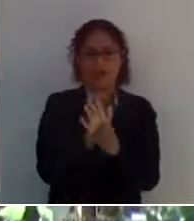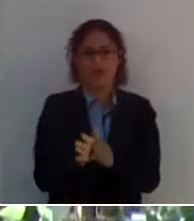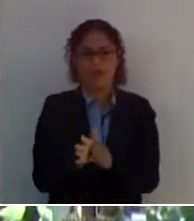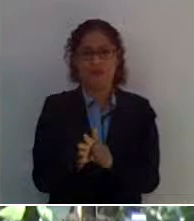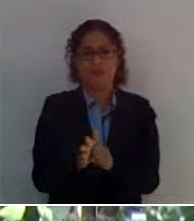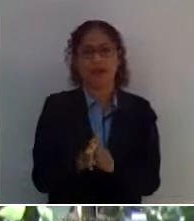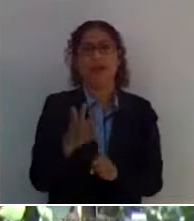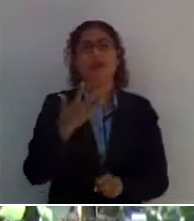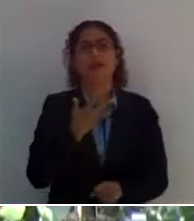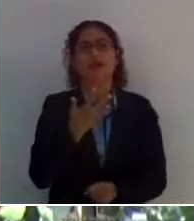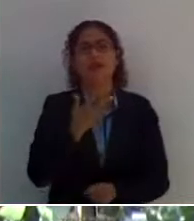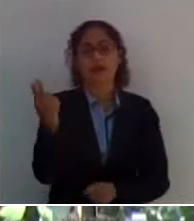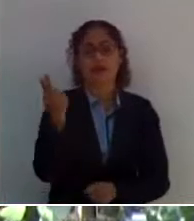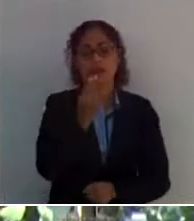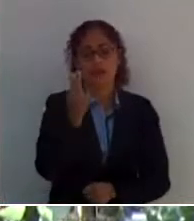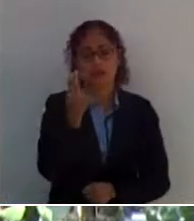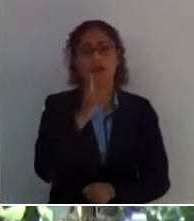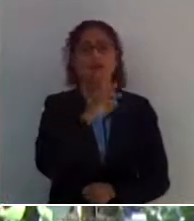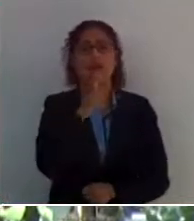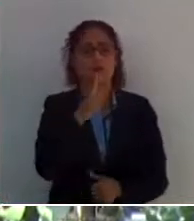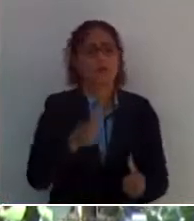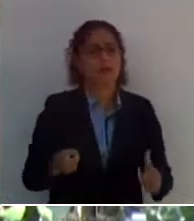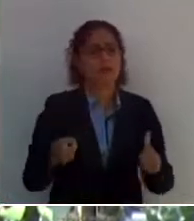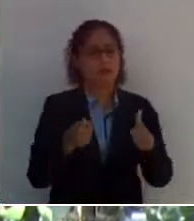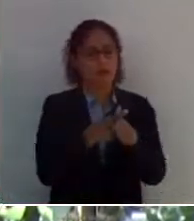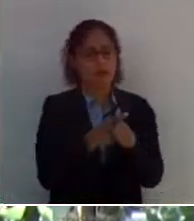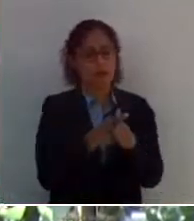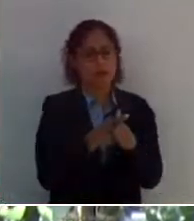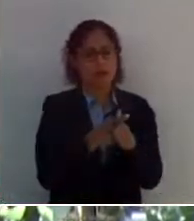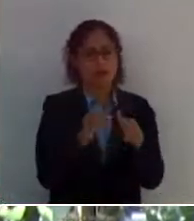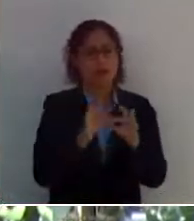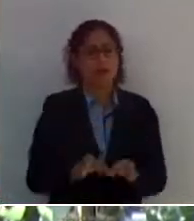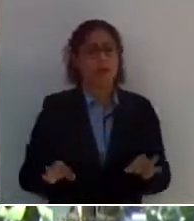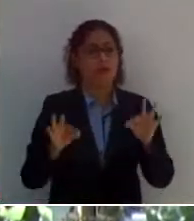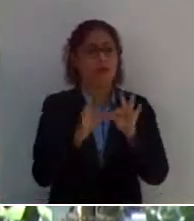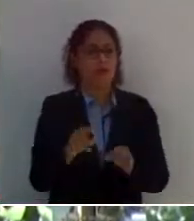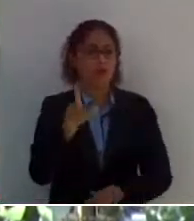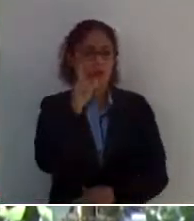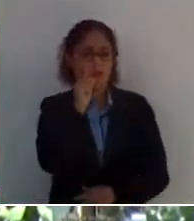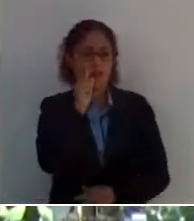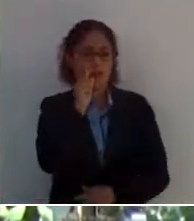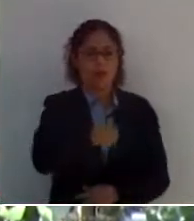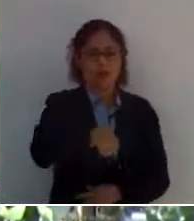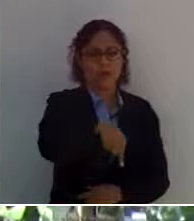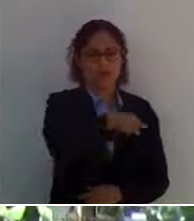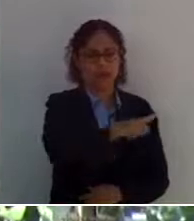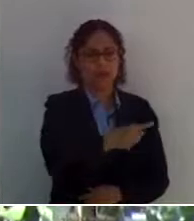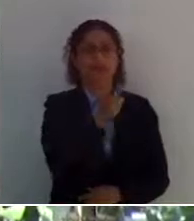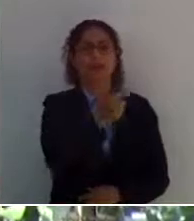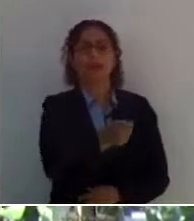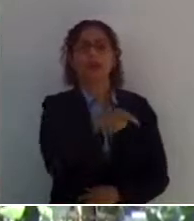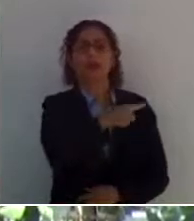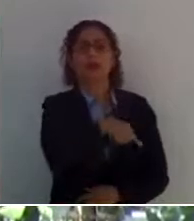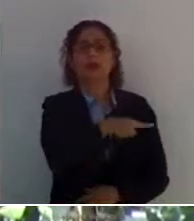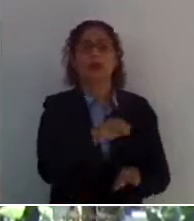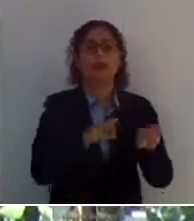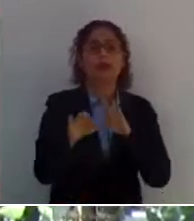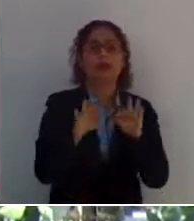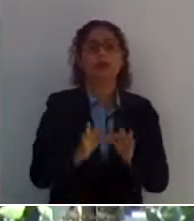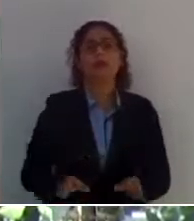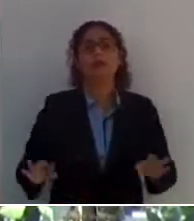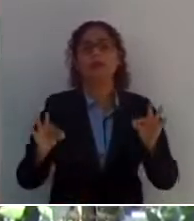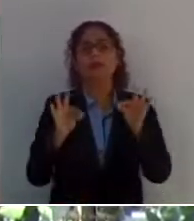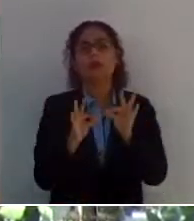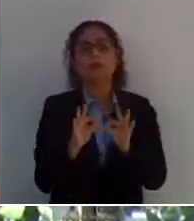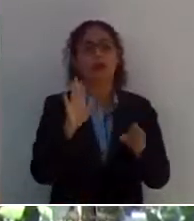se contemple en primera línea al personal policial, ya que su trabajo es fundamental